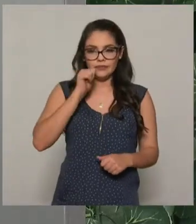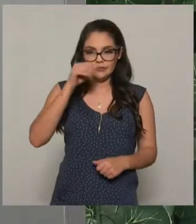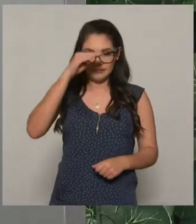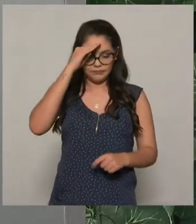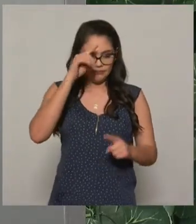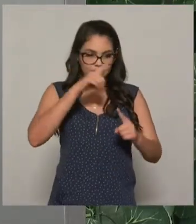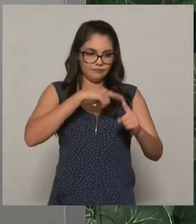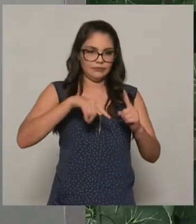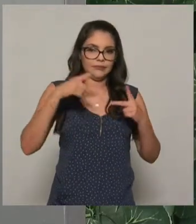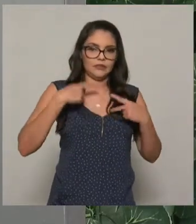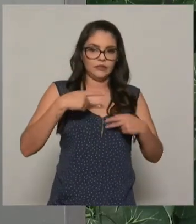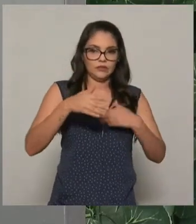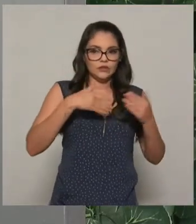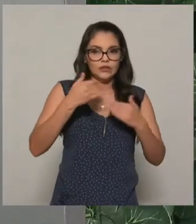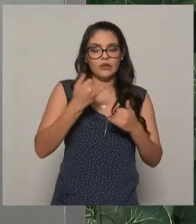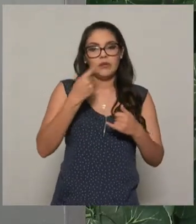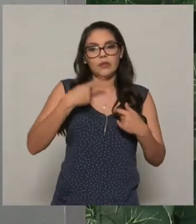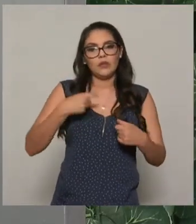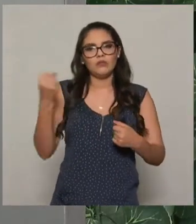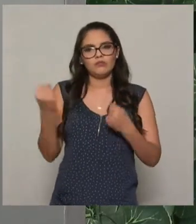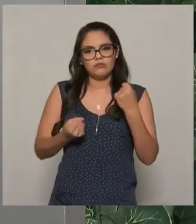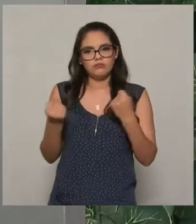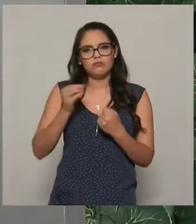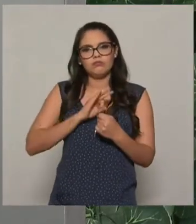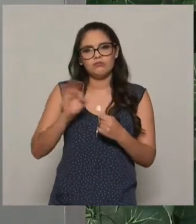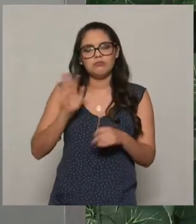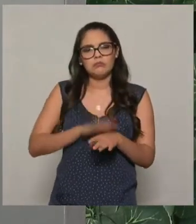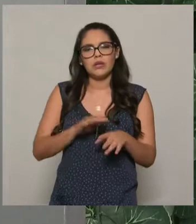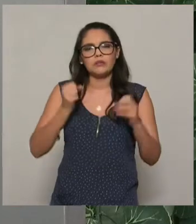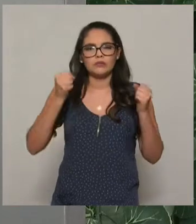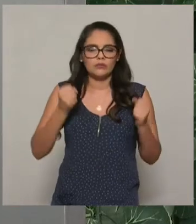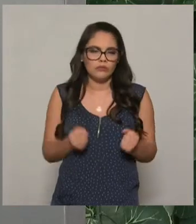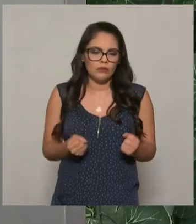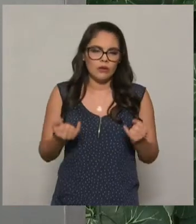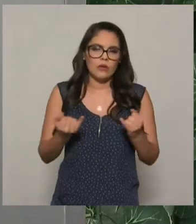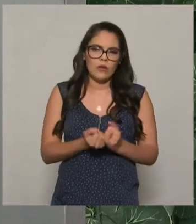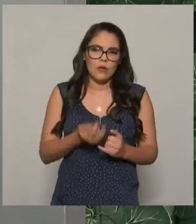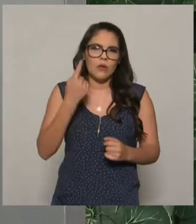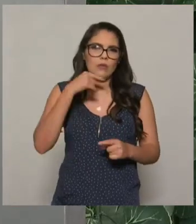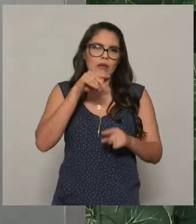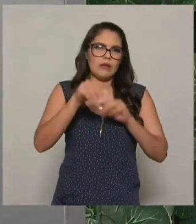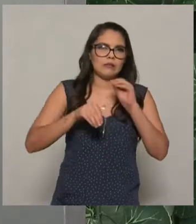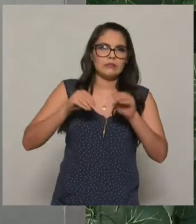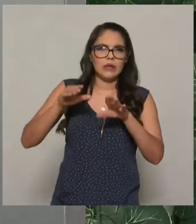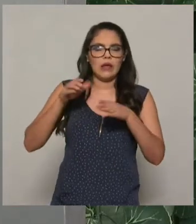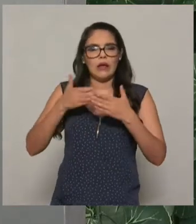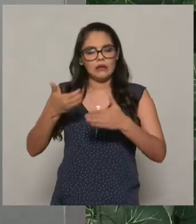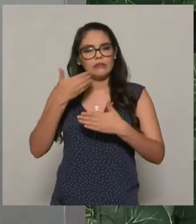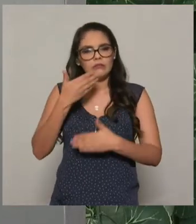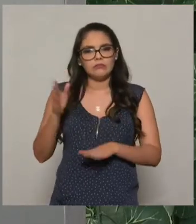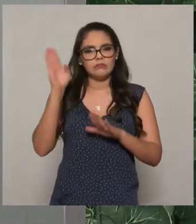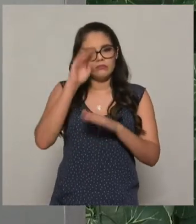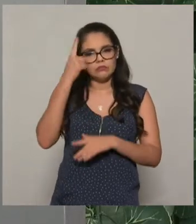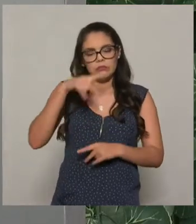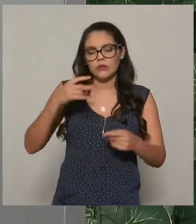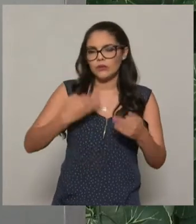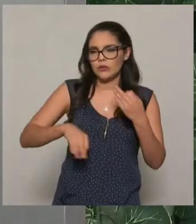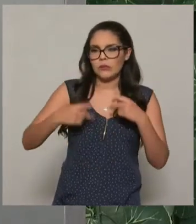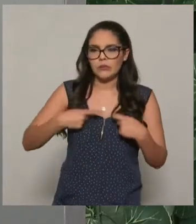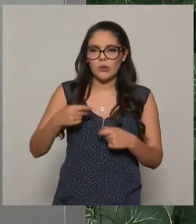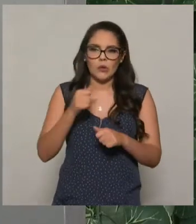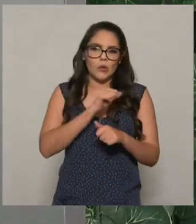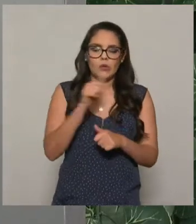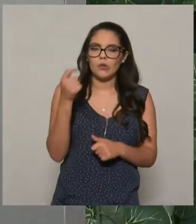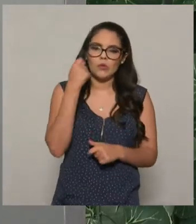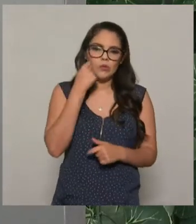vialidad, siempre pensando también en quien conduce, que pueda conducir más seguro, y que obviamente el diseño de las calles sea amigable para todos los usuarios de cualquier modo